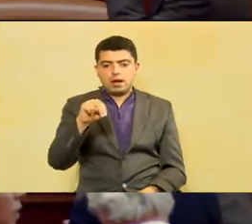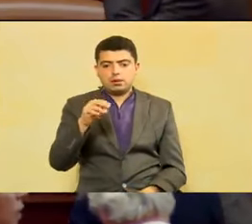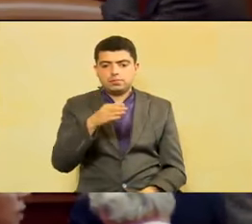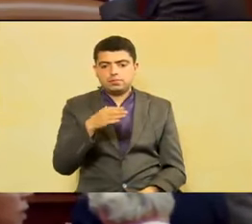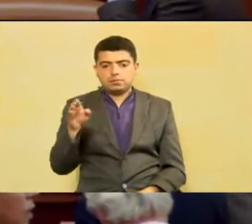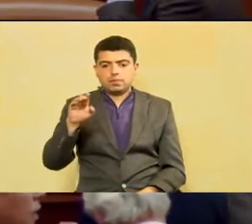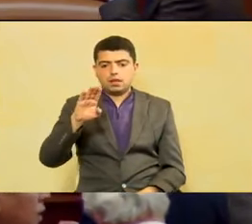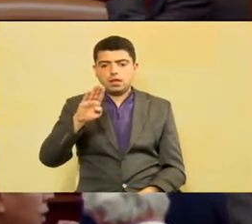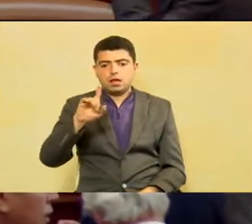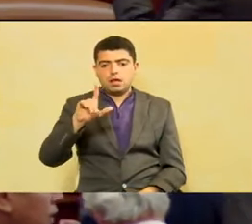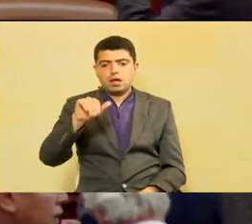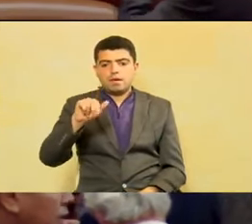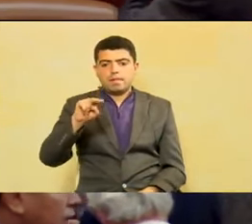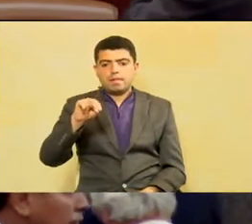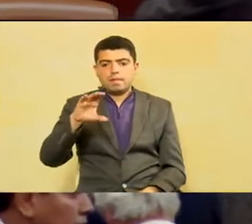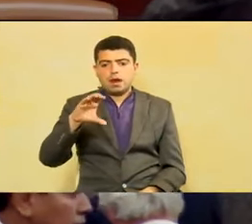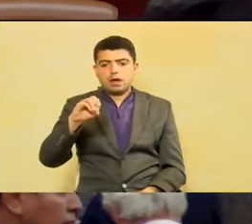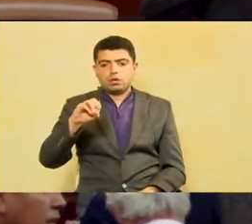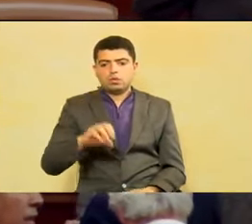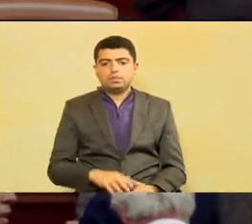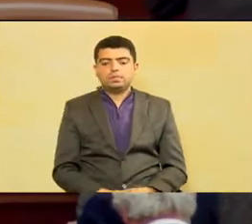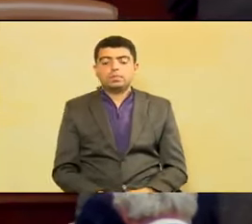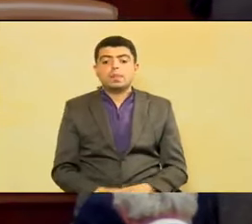el representante Antonio